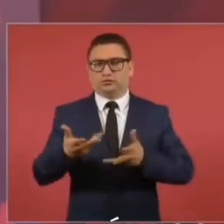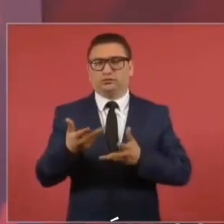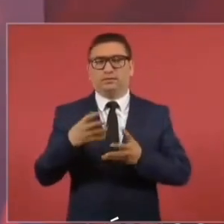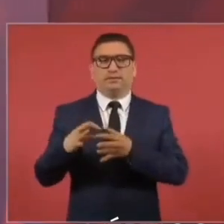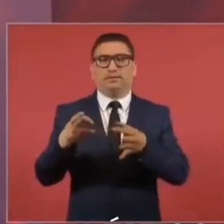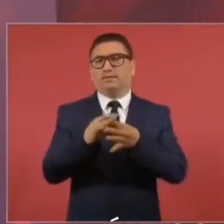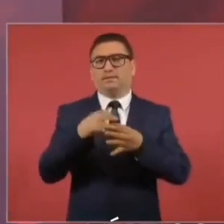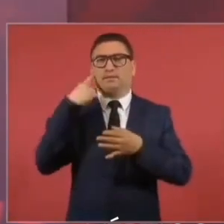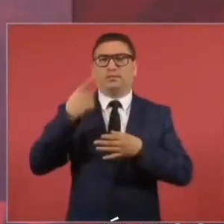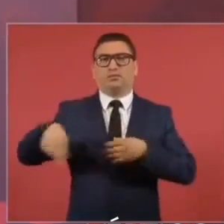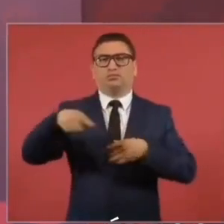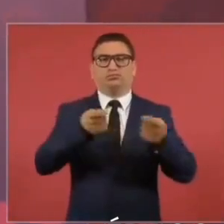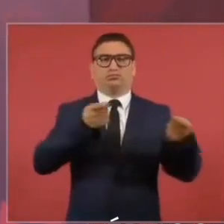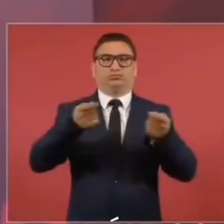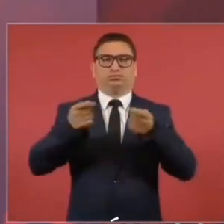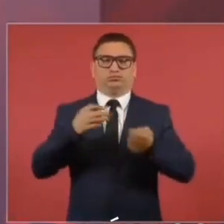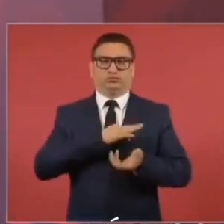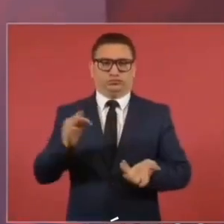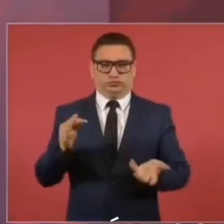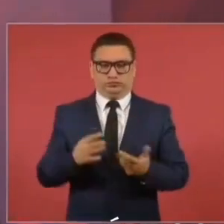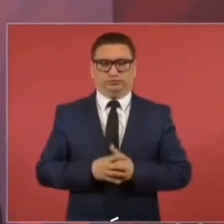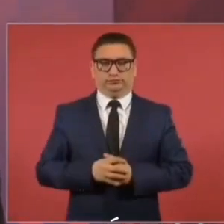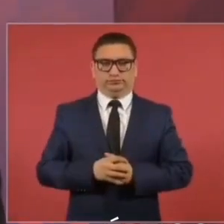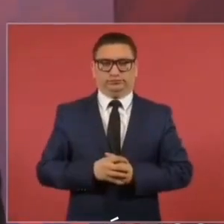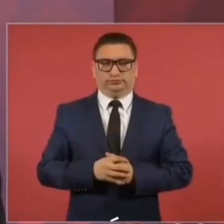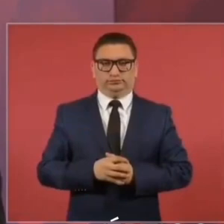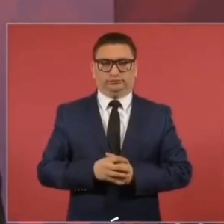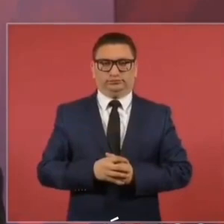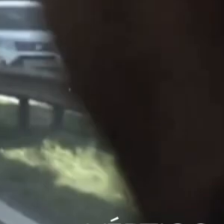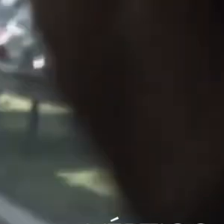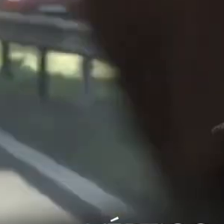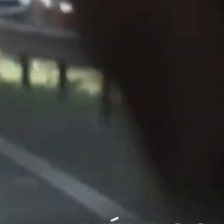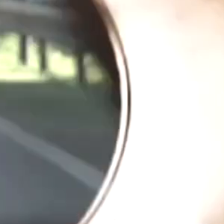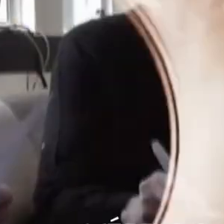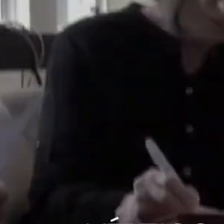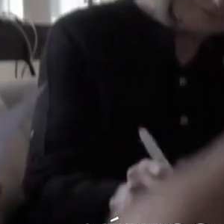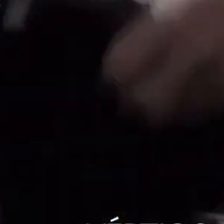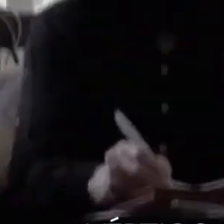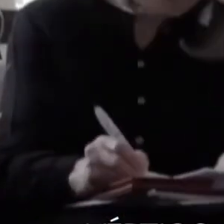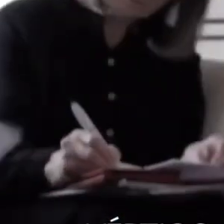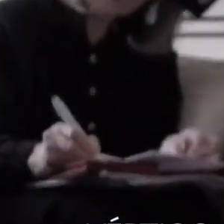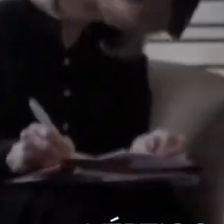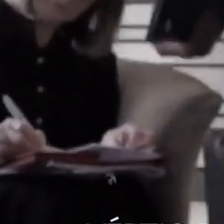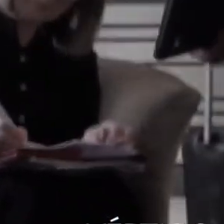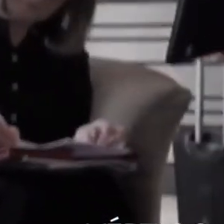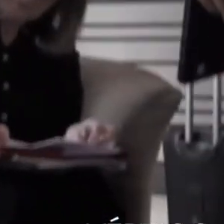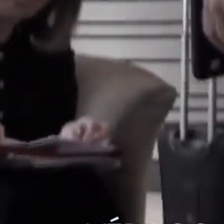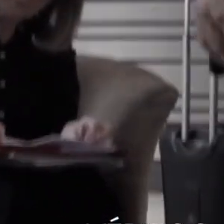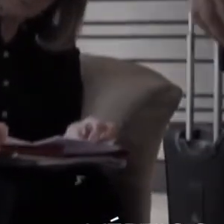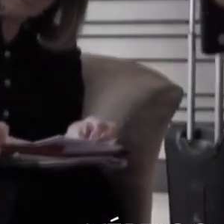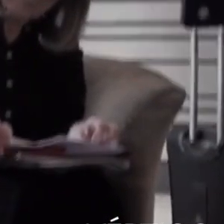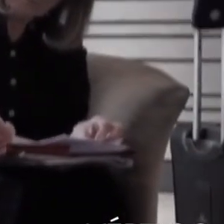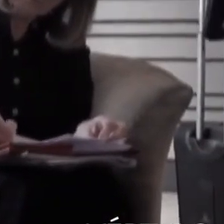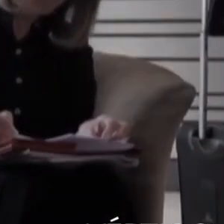cartas a Washington pidiendo la liberación del australiano, argumentando la defensa de la libertad de expresión como bandera, mientras aquí